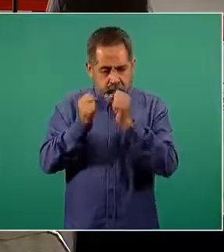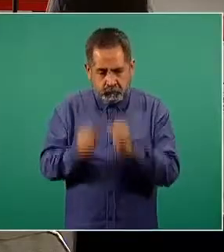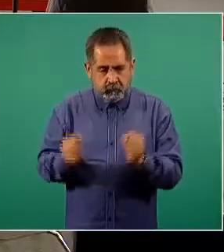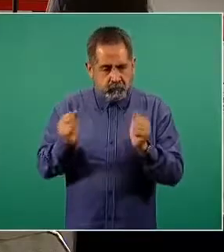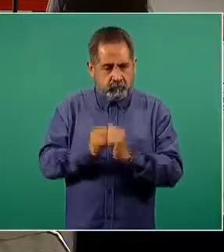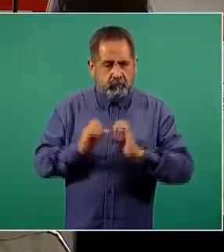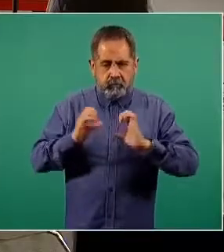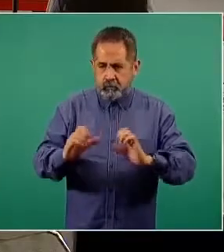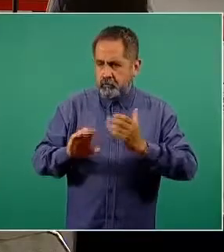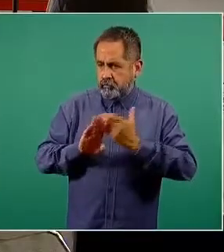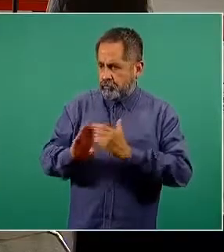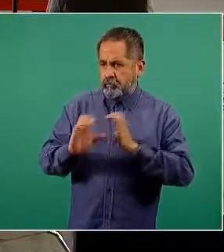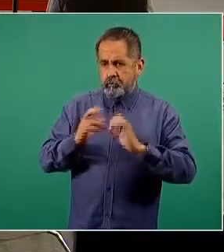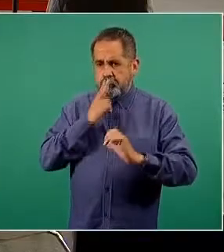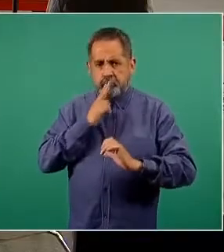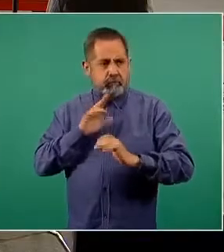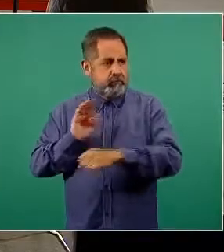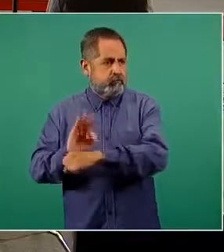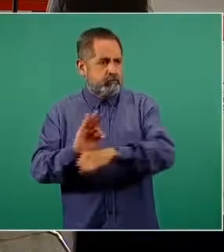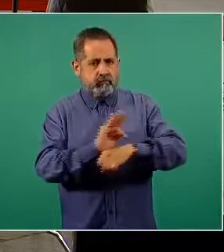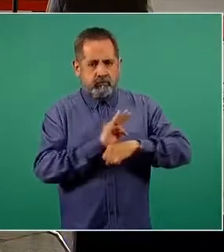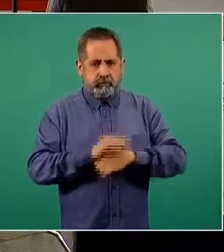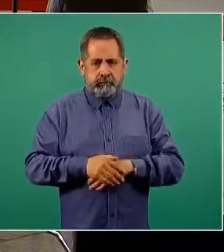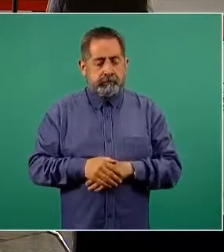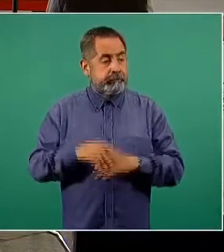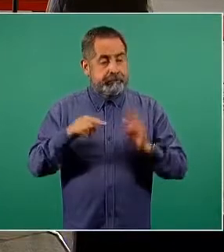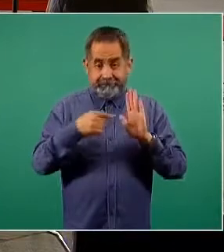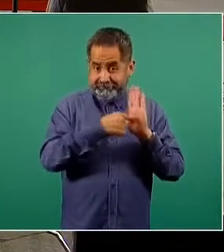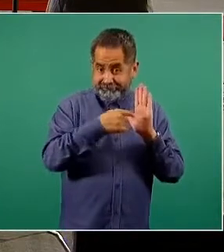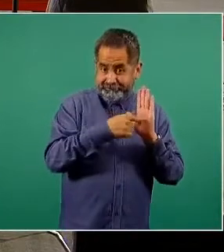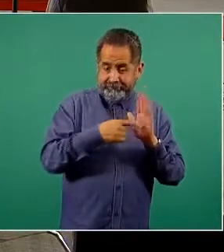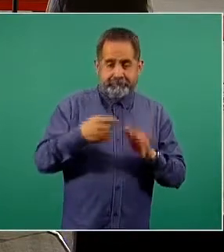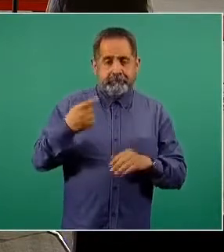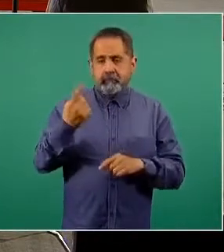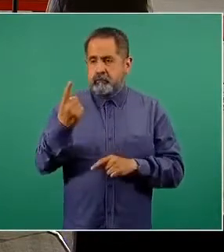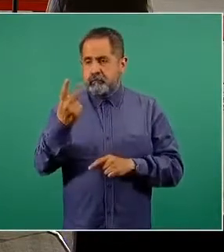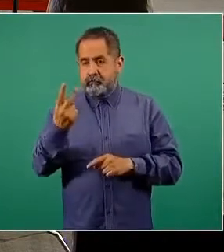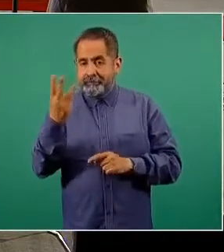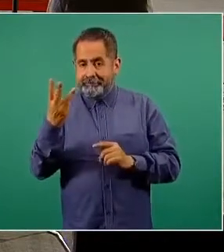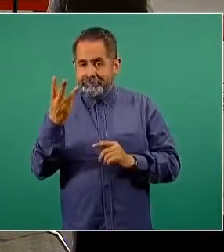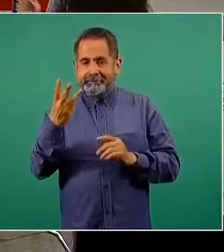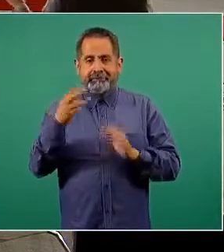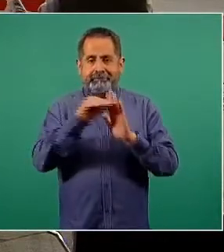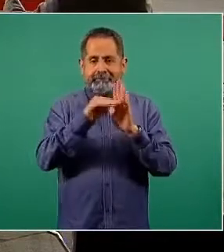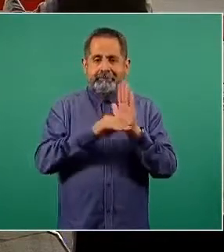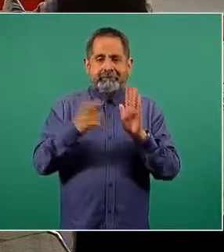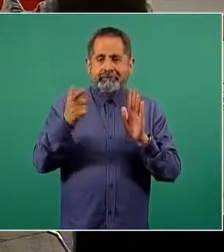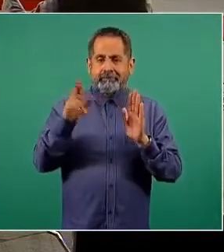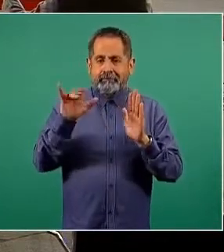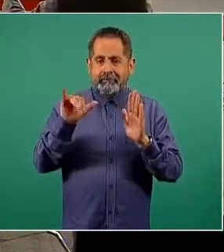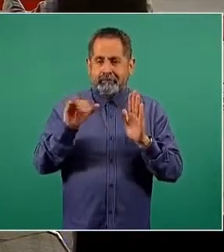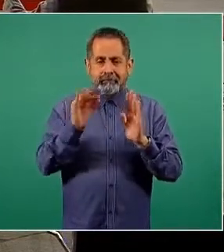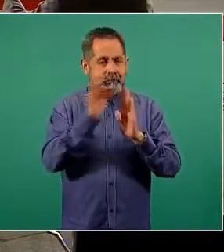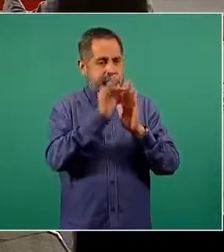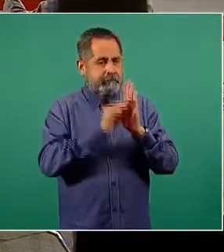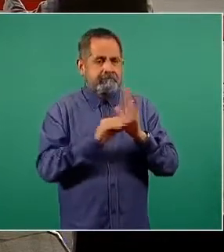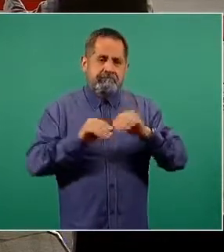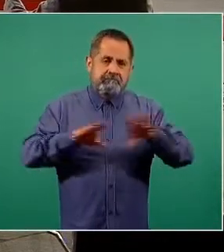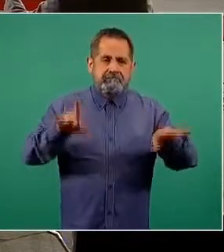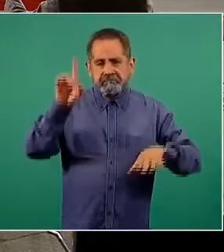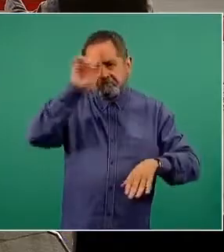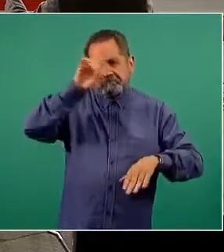solidarios. Y esta es la tercera guía que presentamos. Si me regalan la siguiente diapositiva,